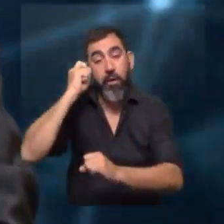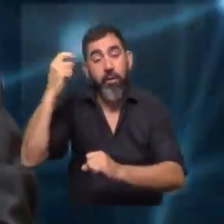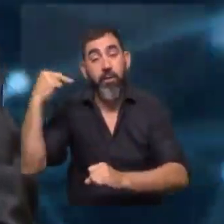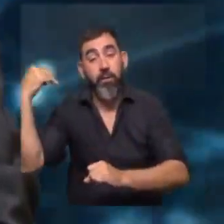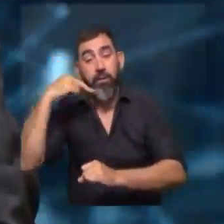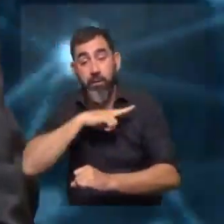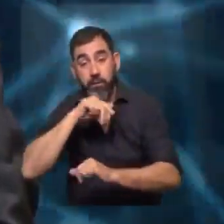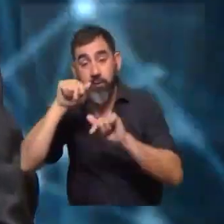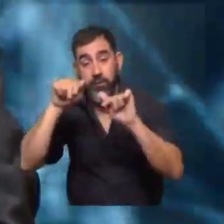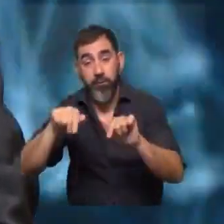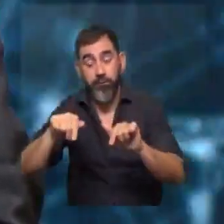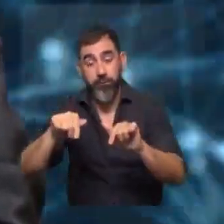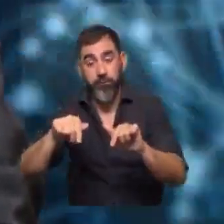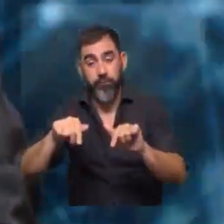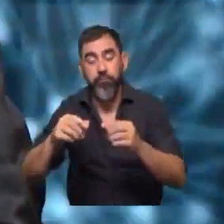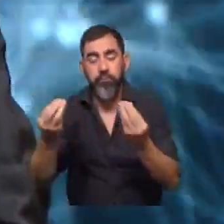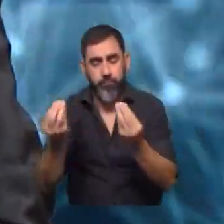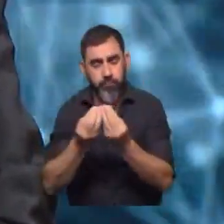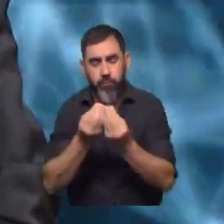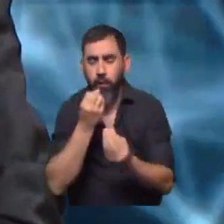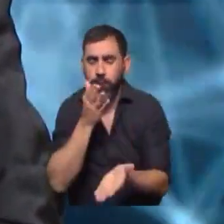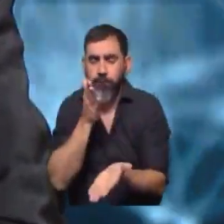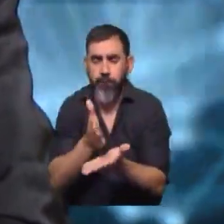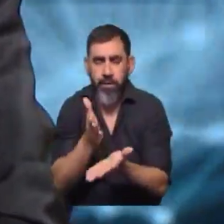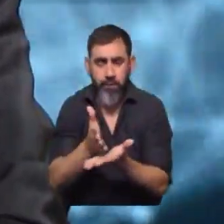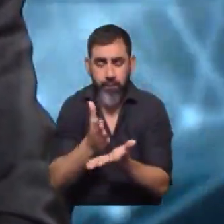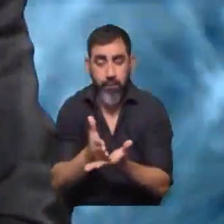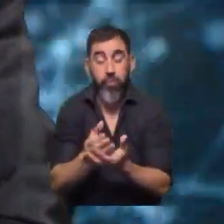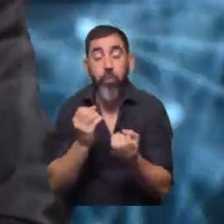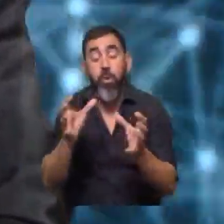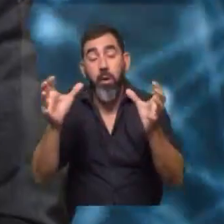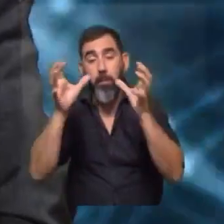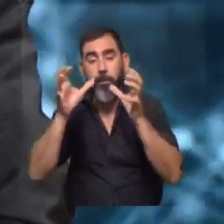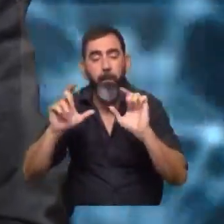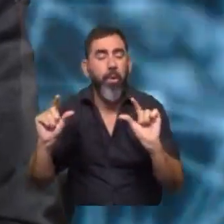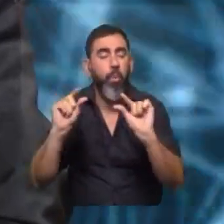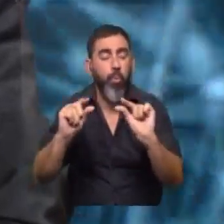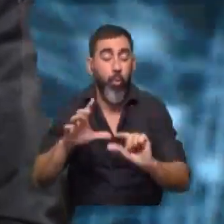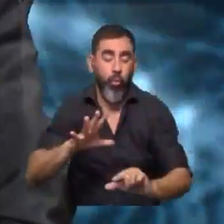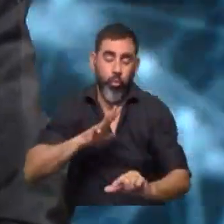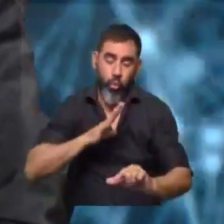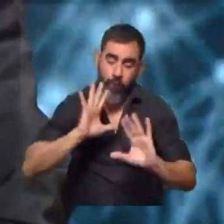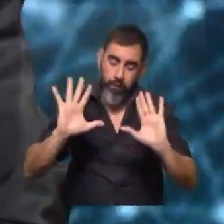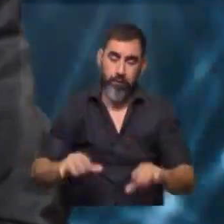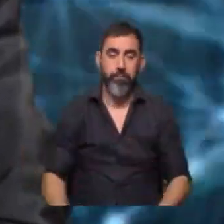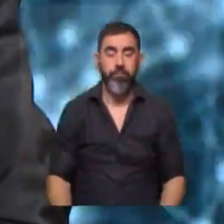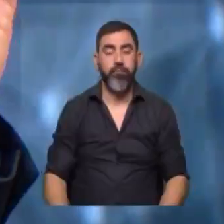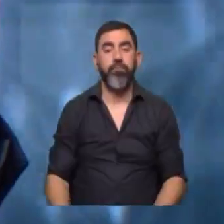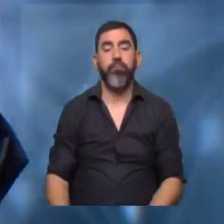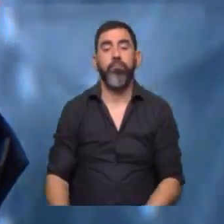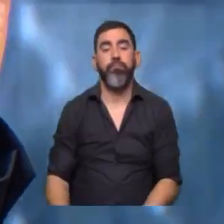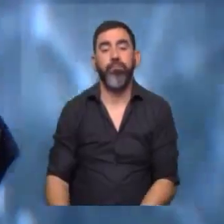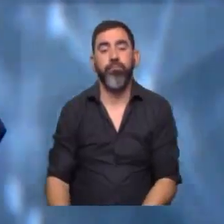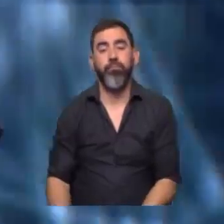en particular, tiene muchísimos más beneficios porque los riesgos son acotados todavía. En 30 segundos la